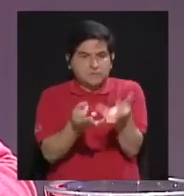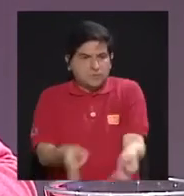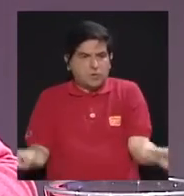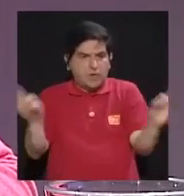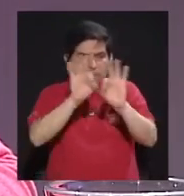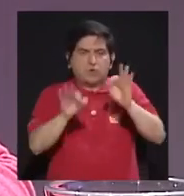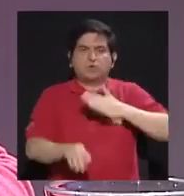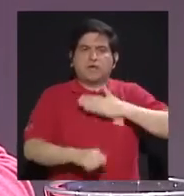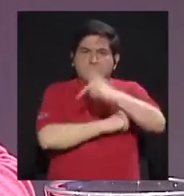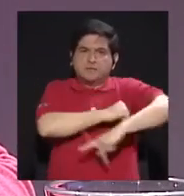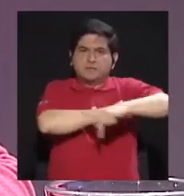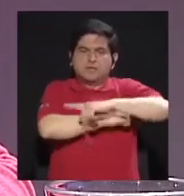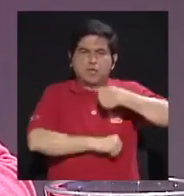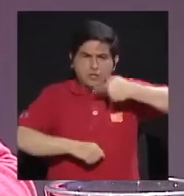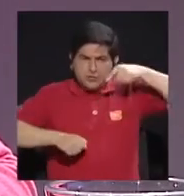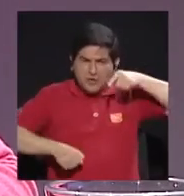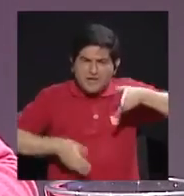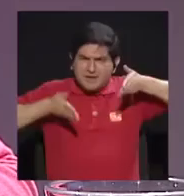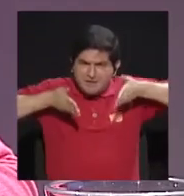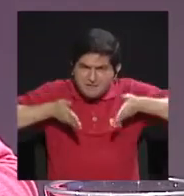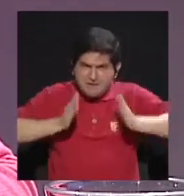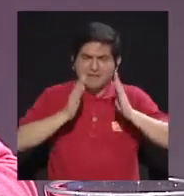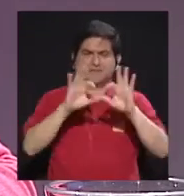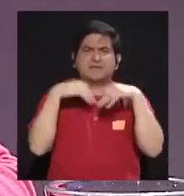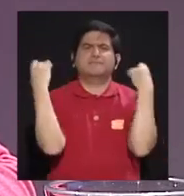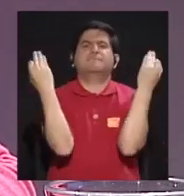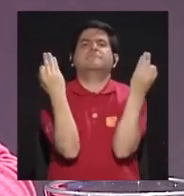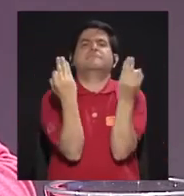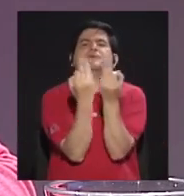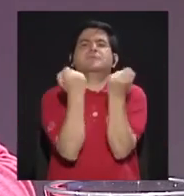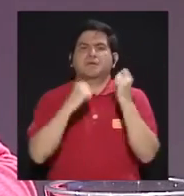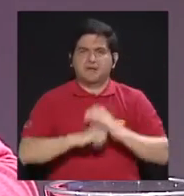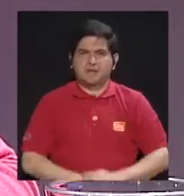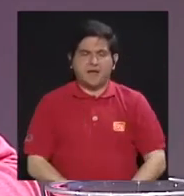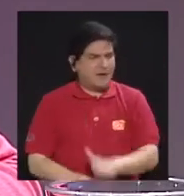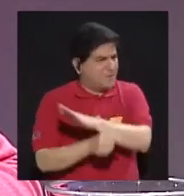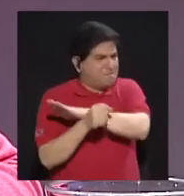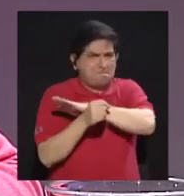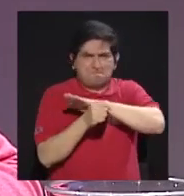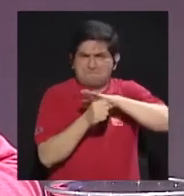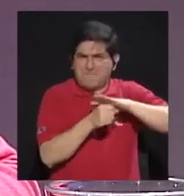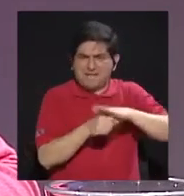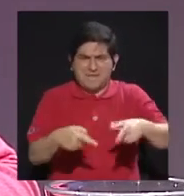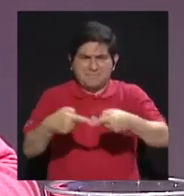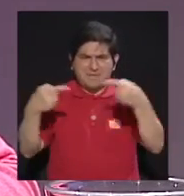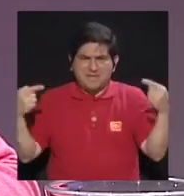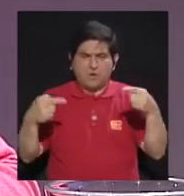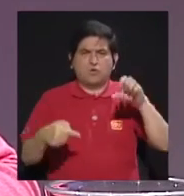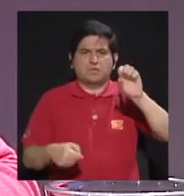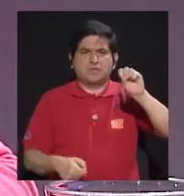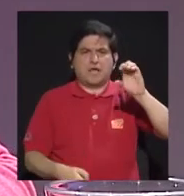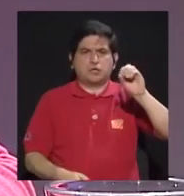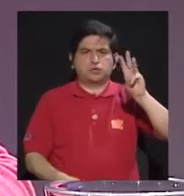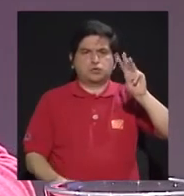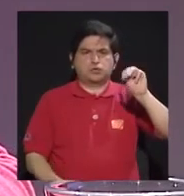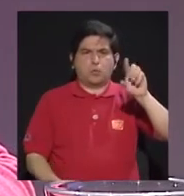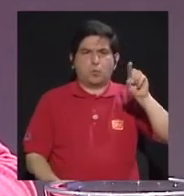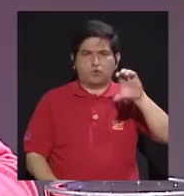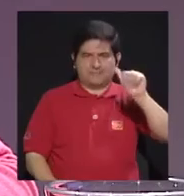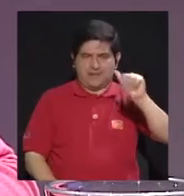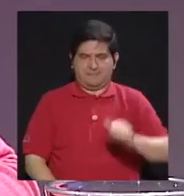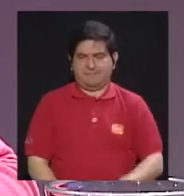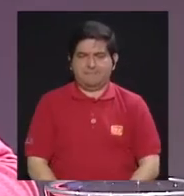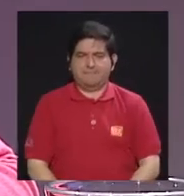de mi país y que vengo de una familia absolutamente antisomocista y